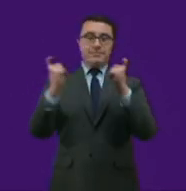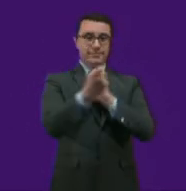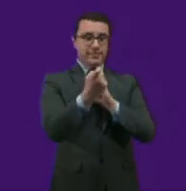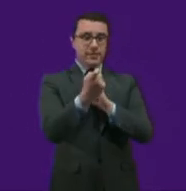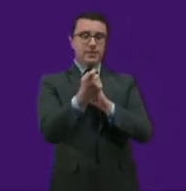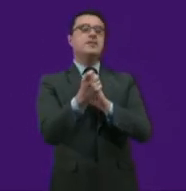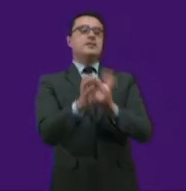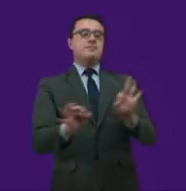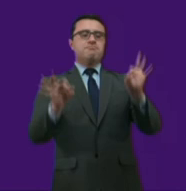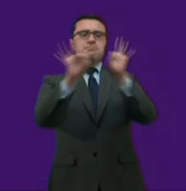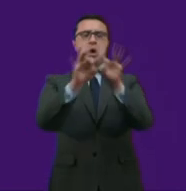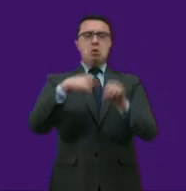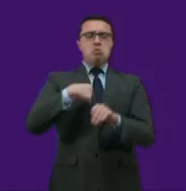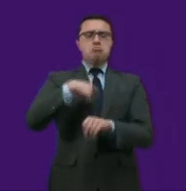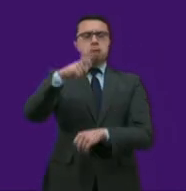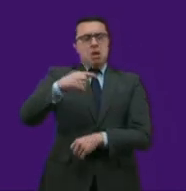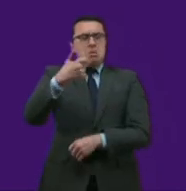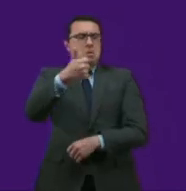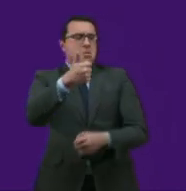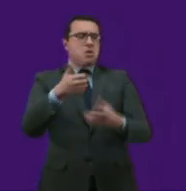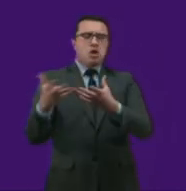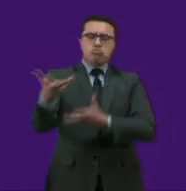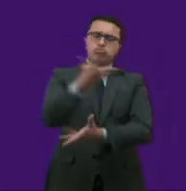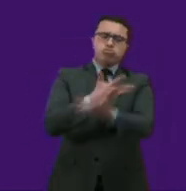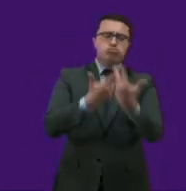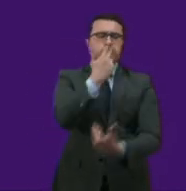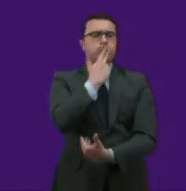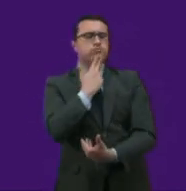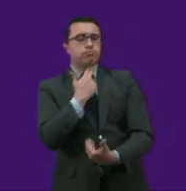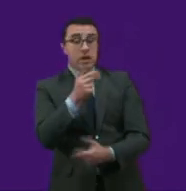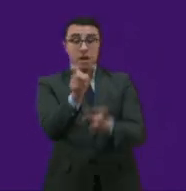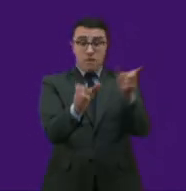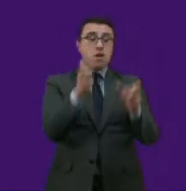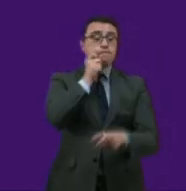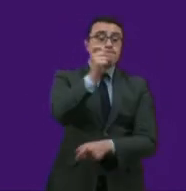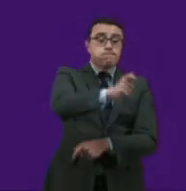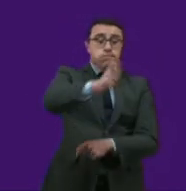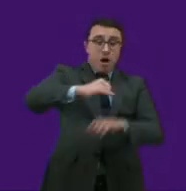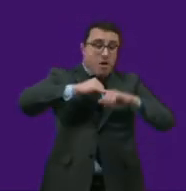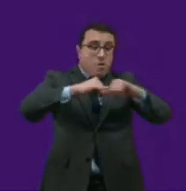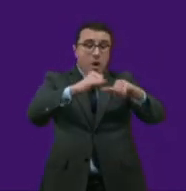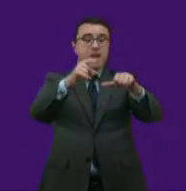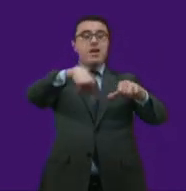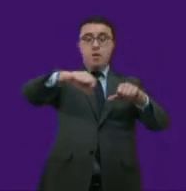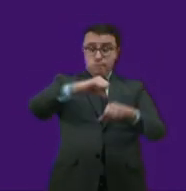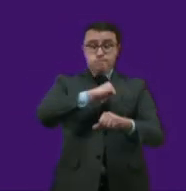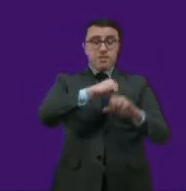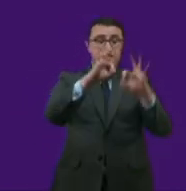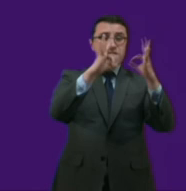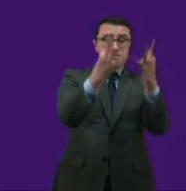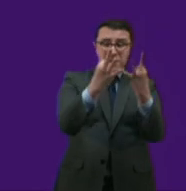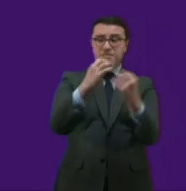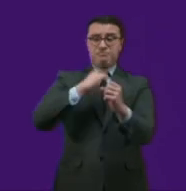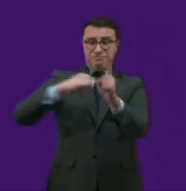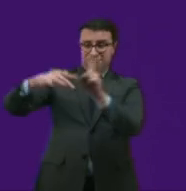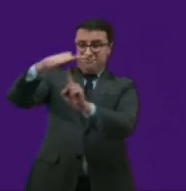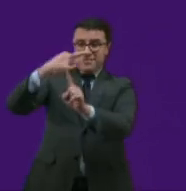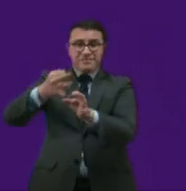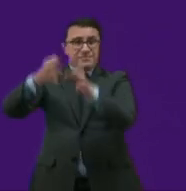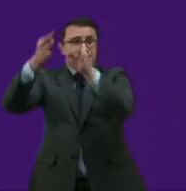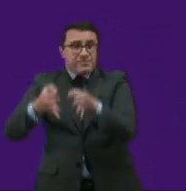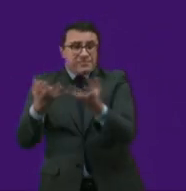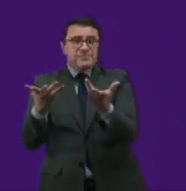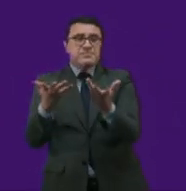entender que todas esas personas que hay alrededor de uno son seres humanos también, tienen una familia, tienen una realidad, ellos, por más que uno